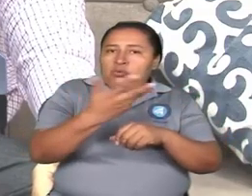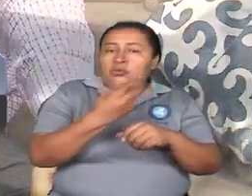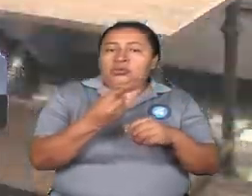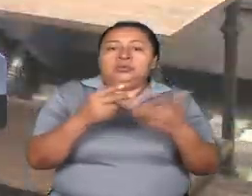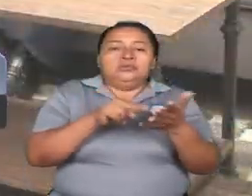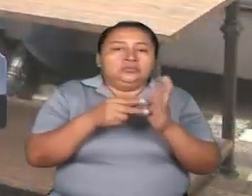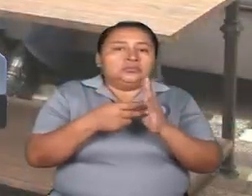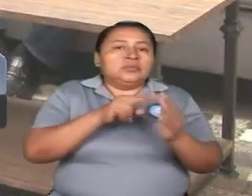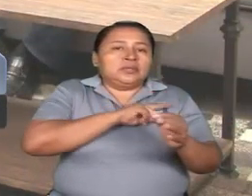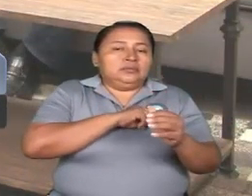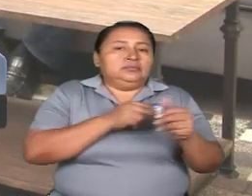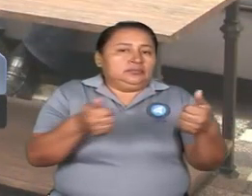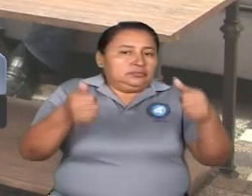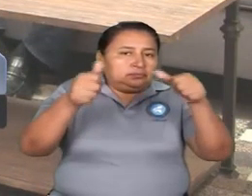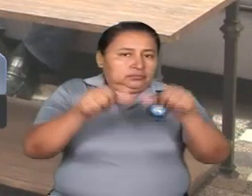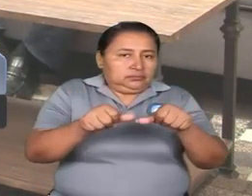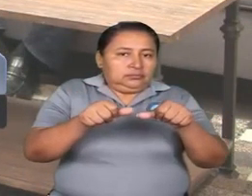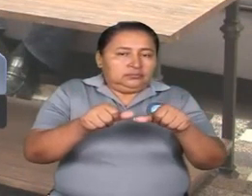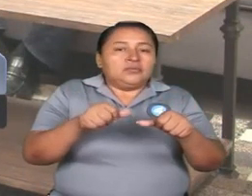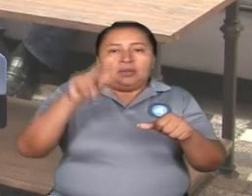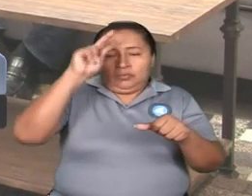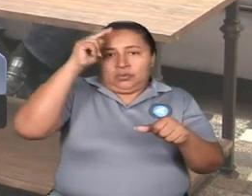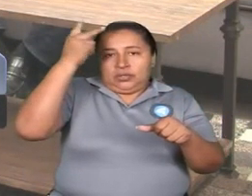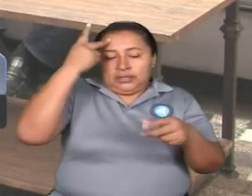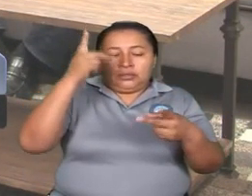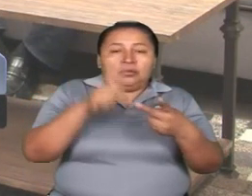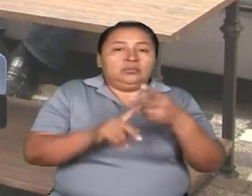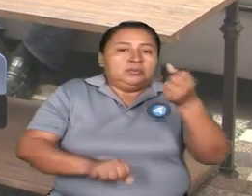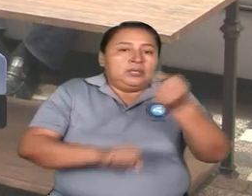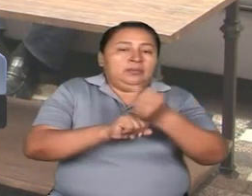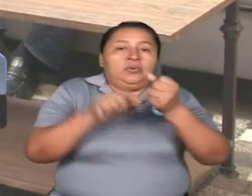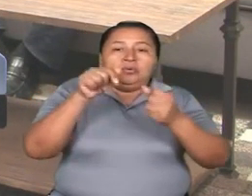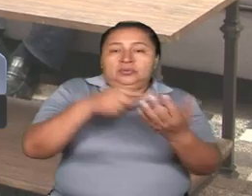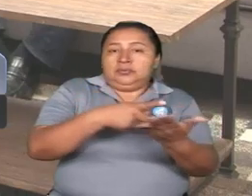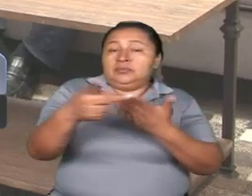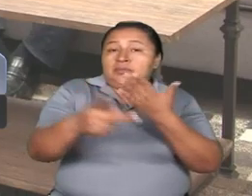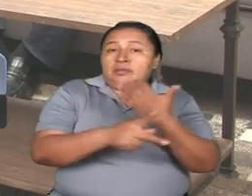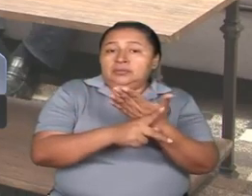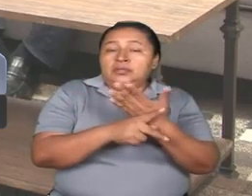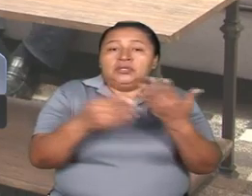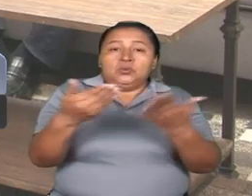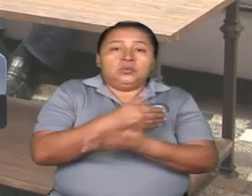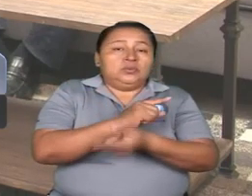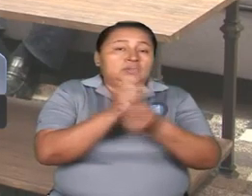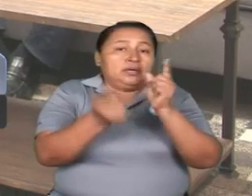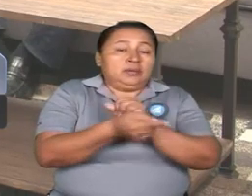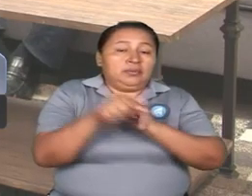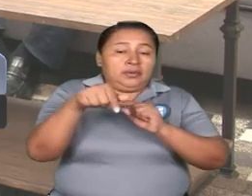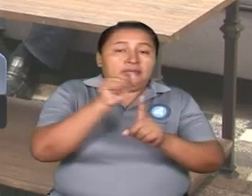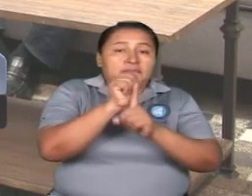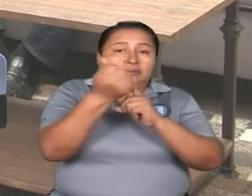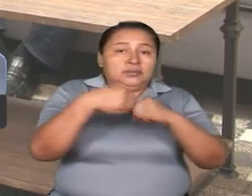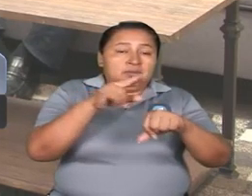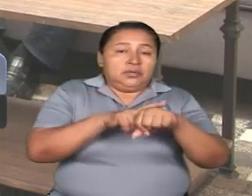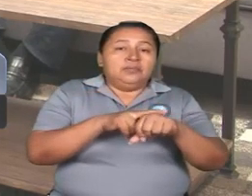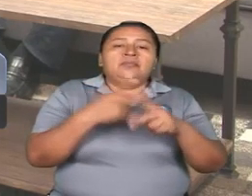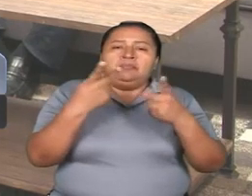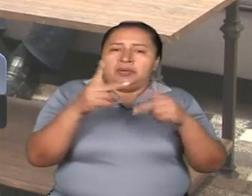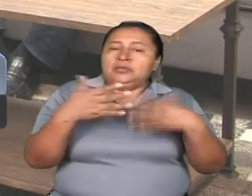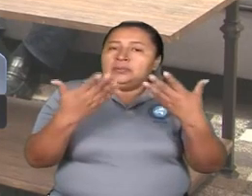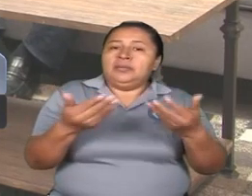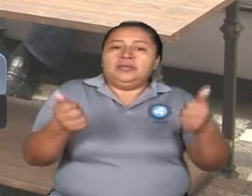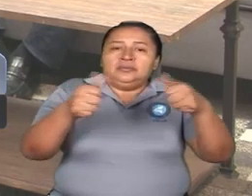hubo consenso en el político, en el respaldo al programa de modernización, y por ende hubo consenso